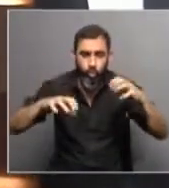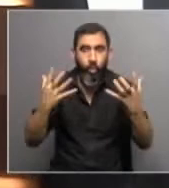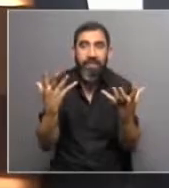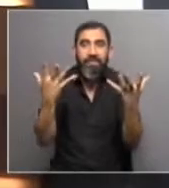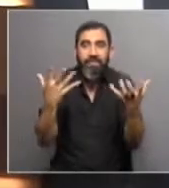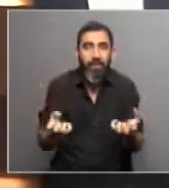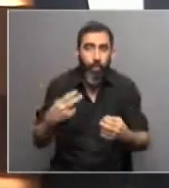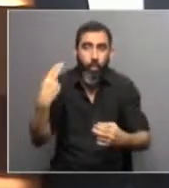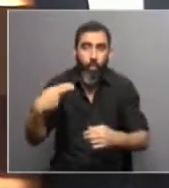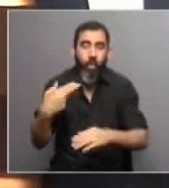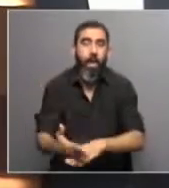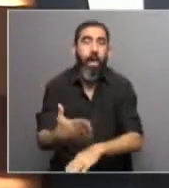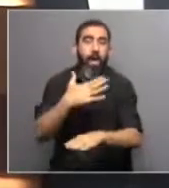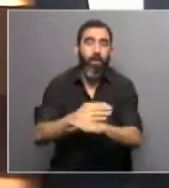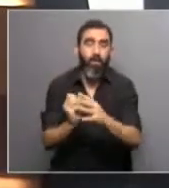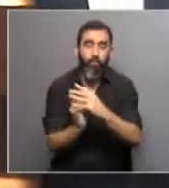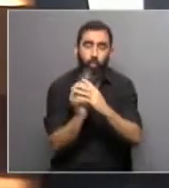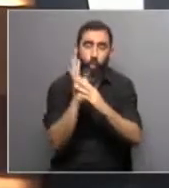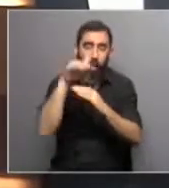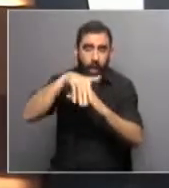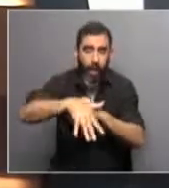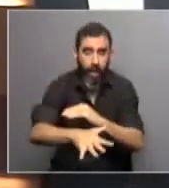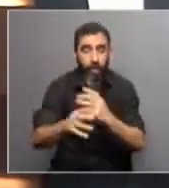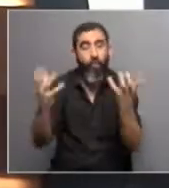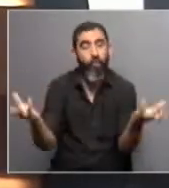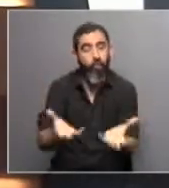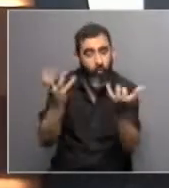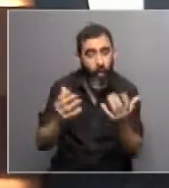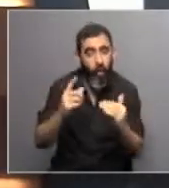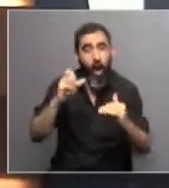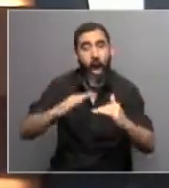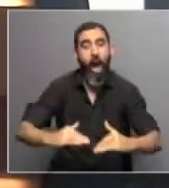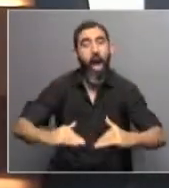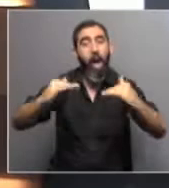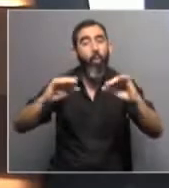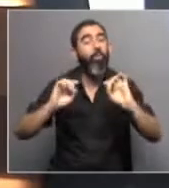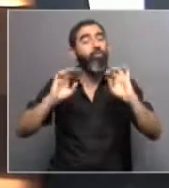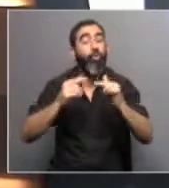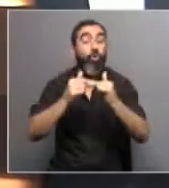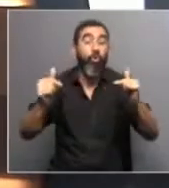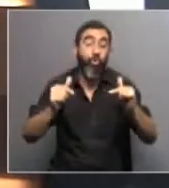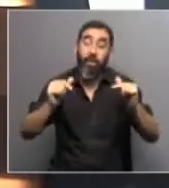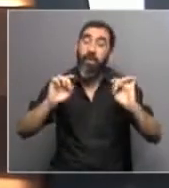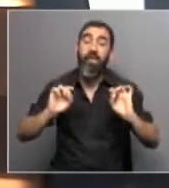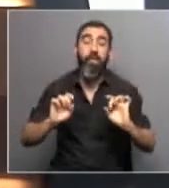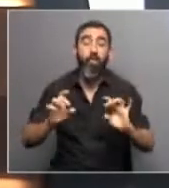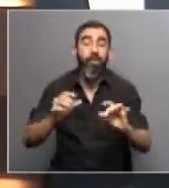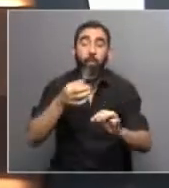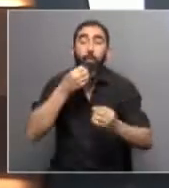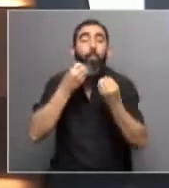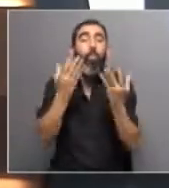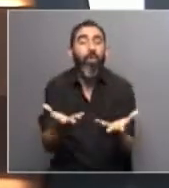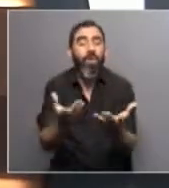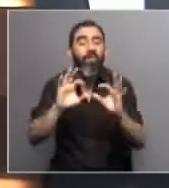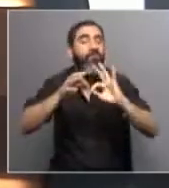sequías inéditas, erosión, inundaciones, incendios, son solo síntomas de un fenómeno que se explica con